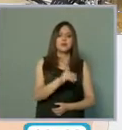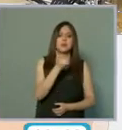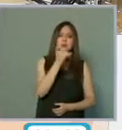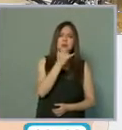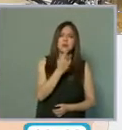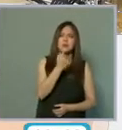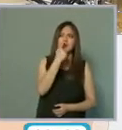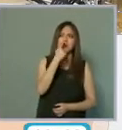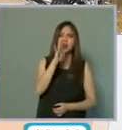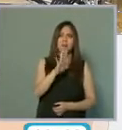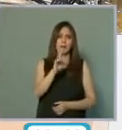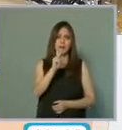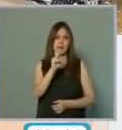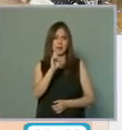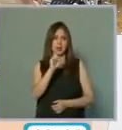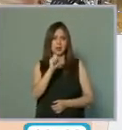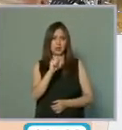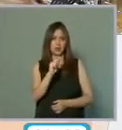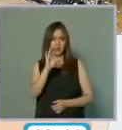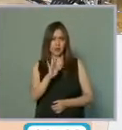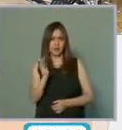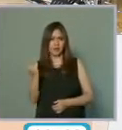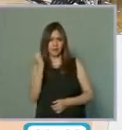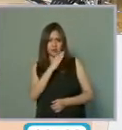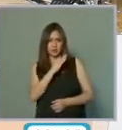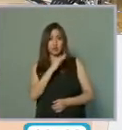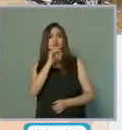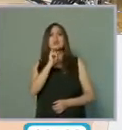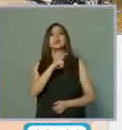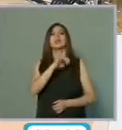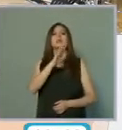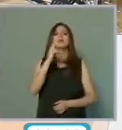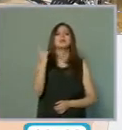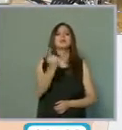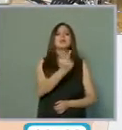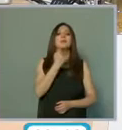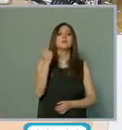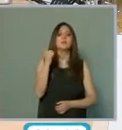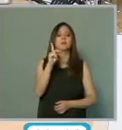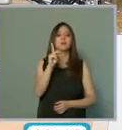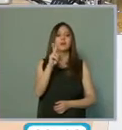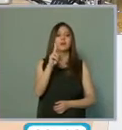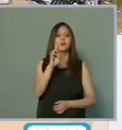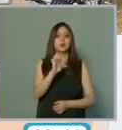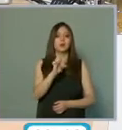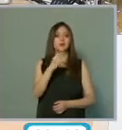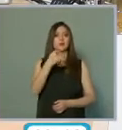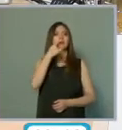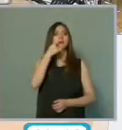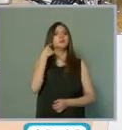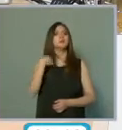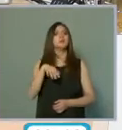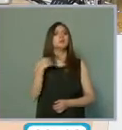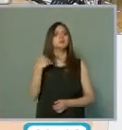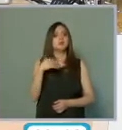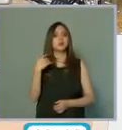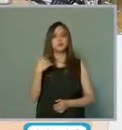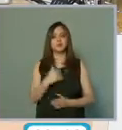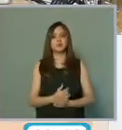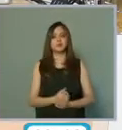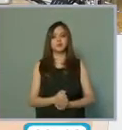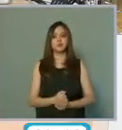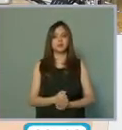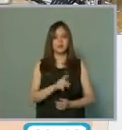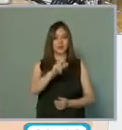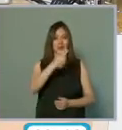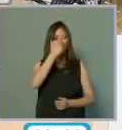pesto. ¿Es un falso pesto? Sí, ¿Cómo le en dicen? teoría, porque es como tipo puré más o menos, ¿ok? Eso, de acá tengo, compañera. Mira el que hicimos en la